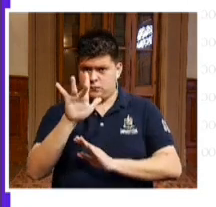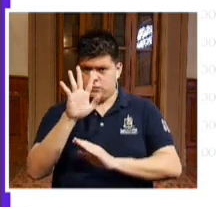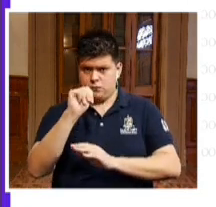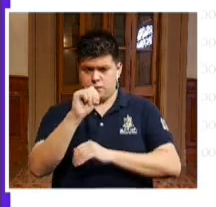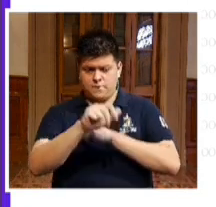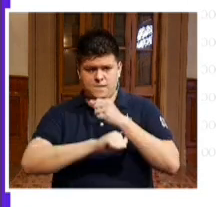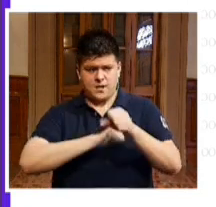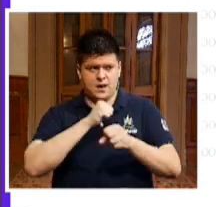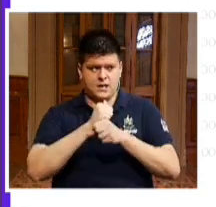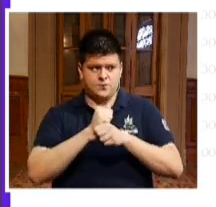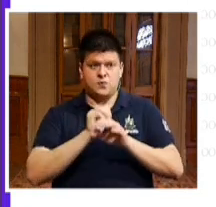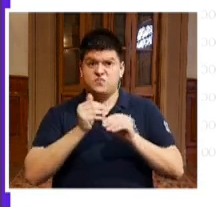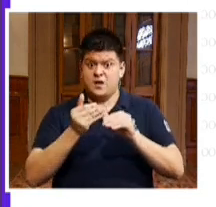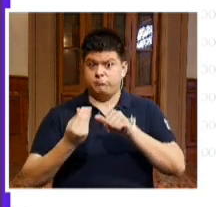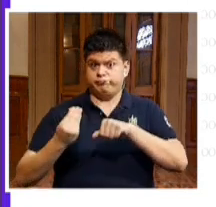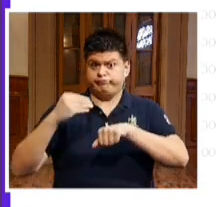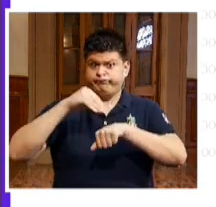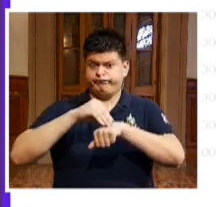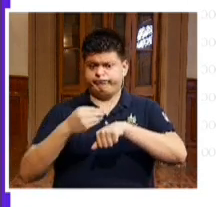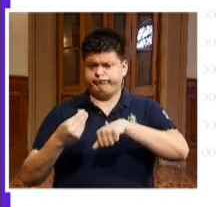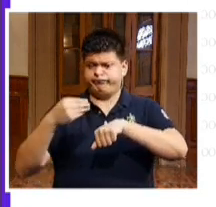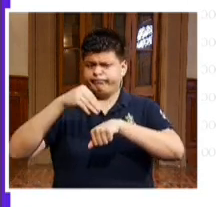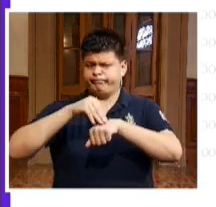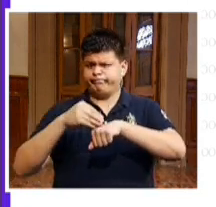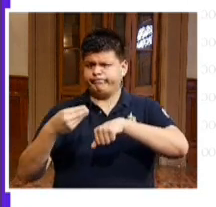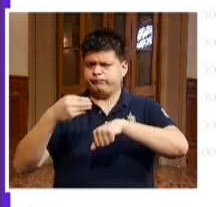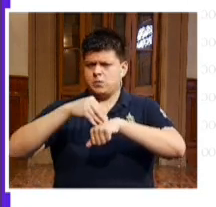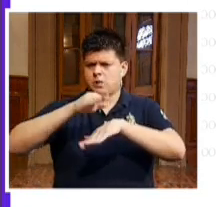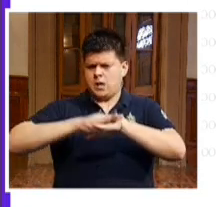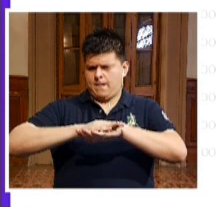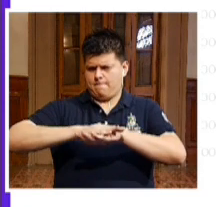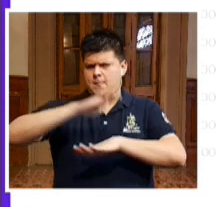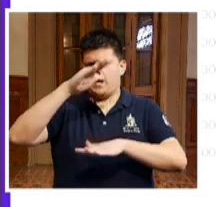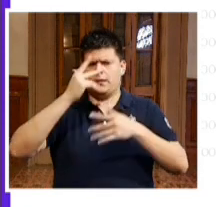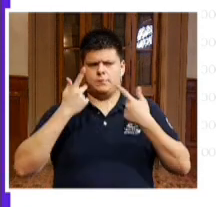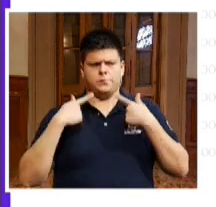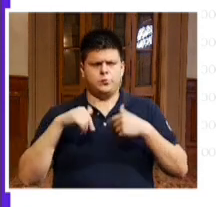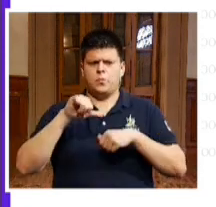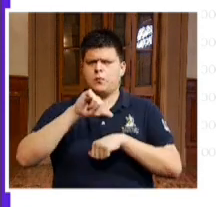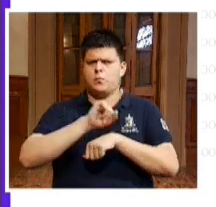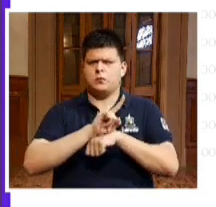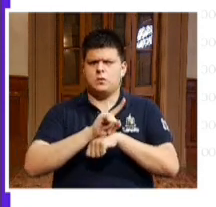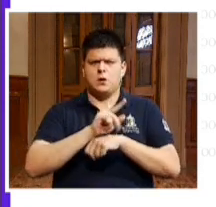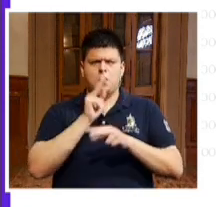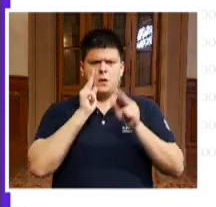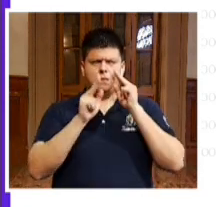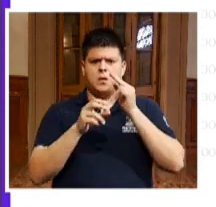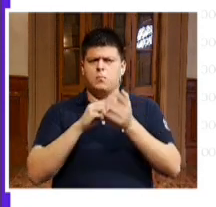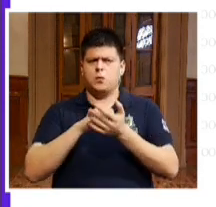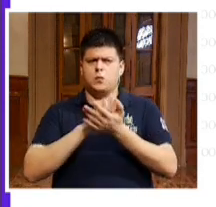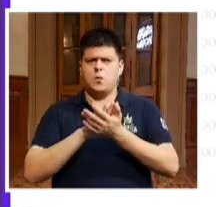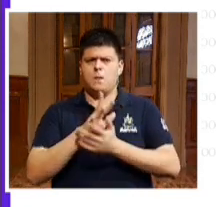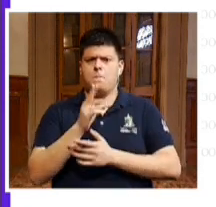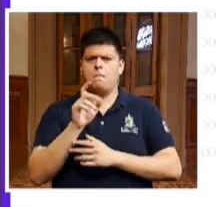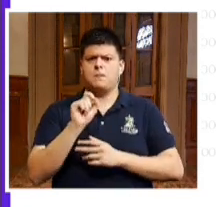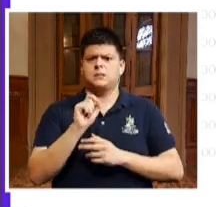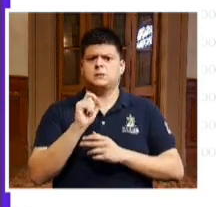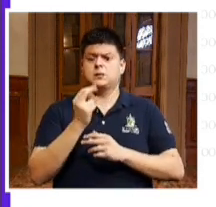años está sumando cada día más casos y el día de hoy se están reportando